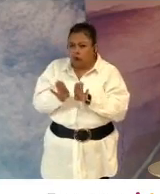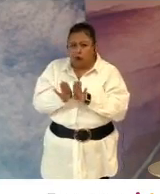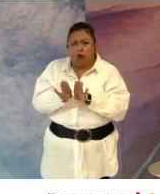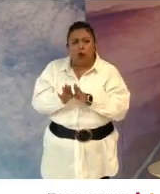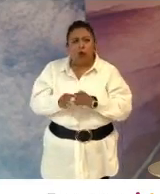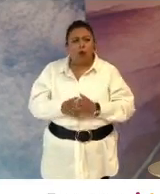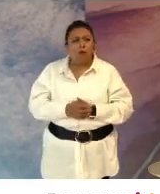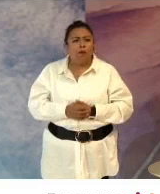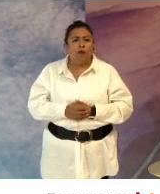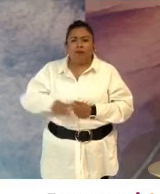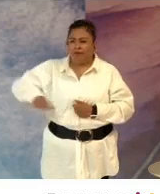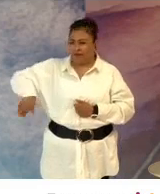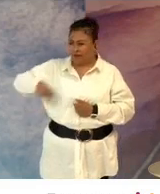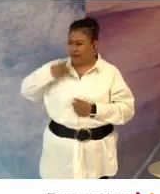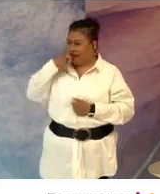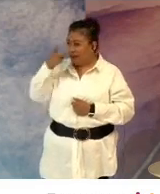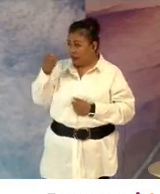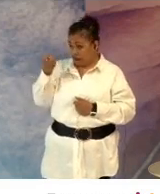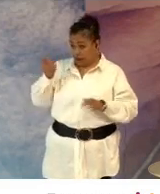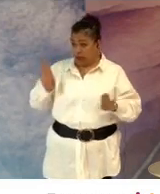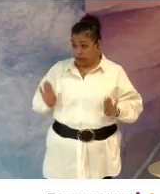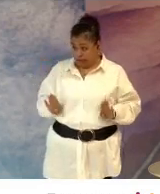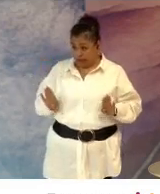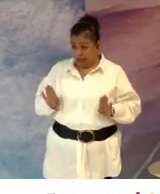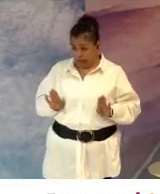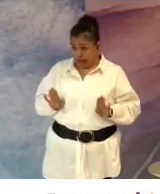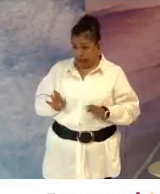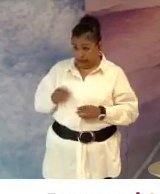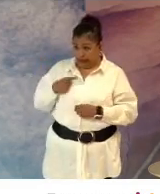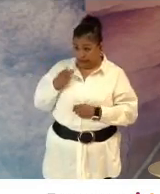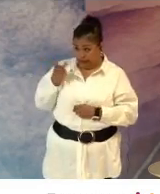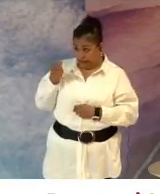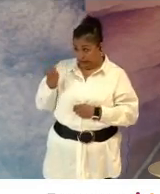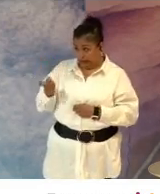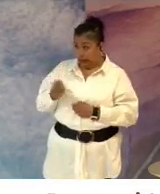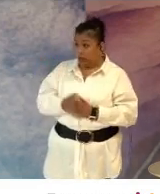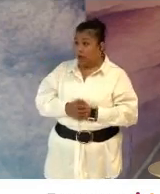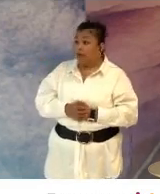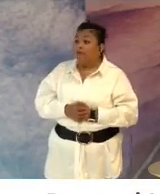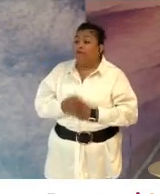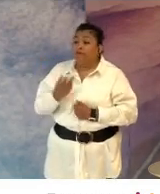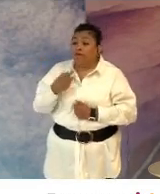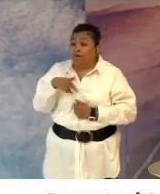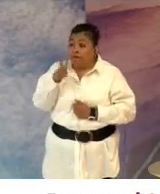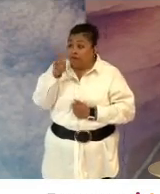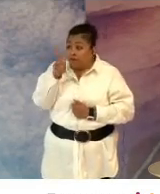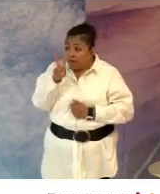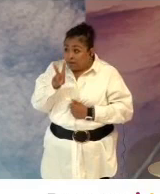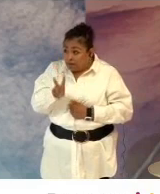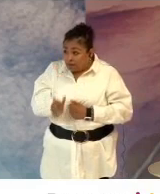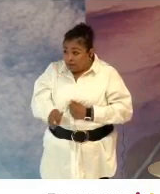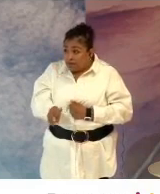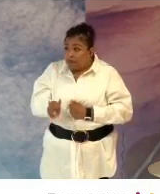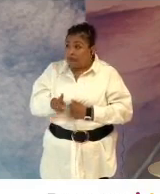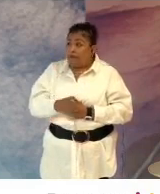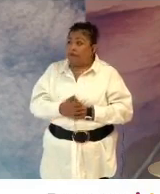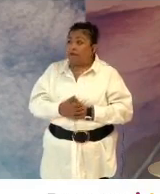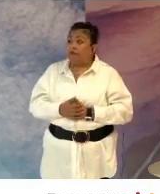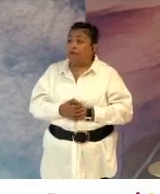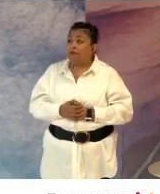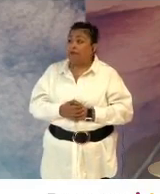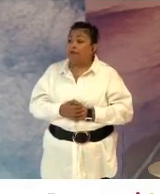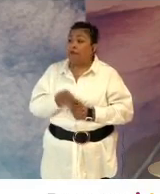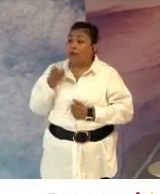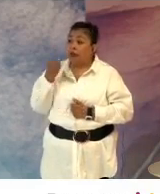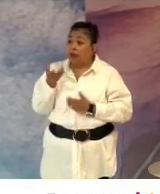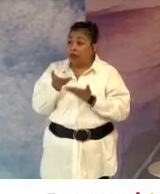tú decías que estas características que ves, pero en realidad esto es hacia